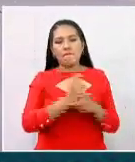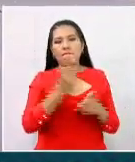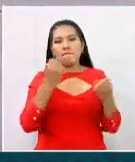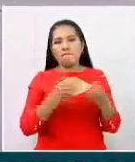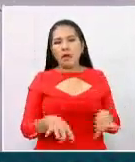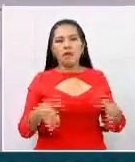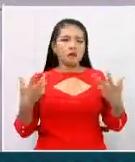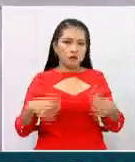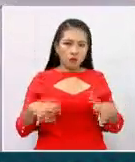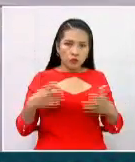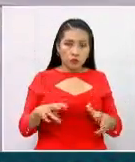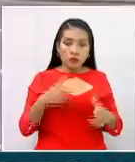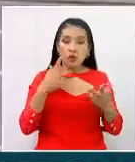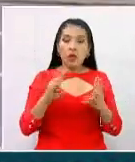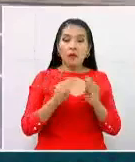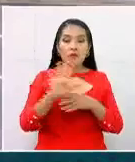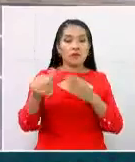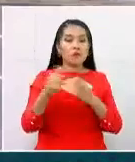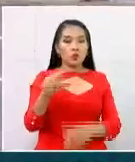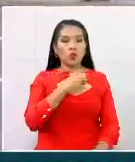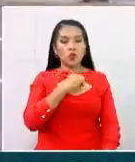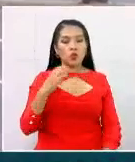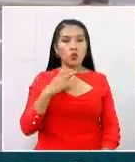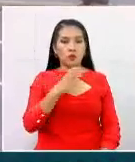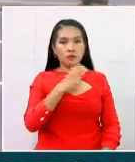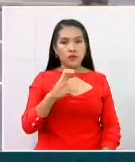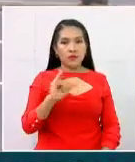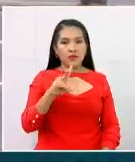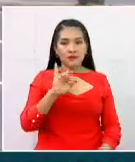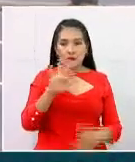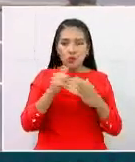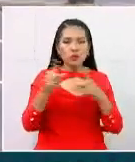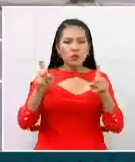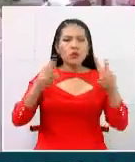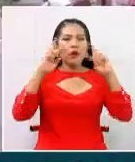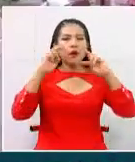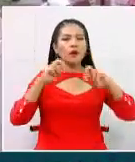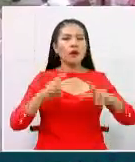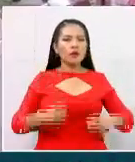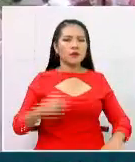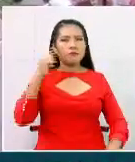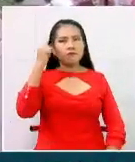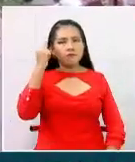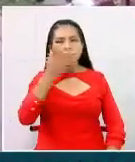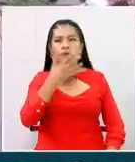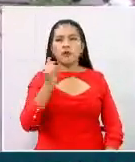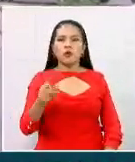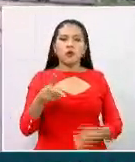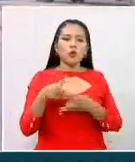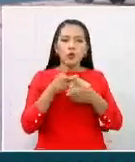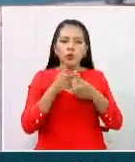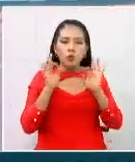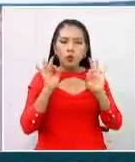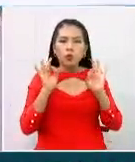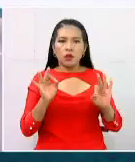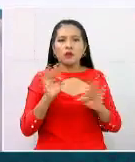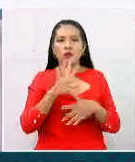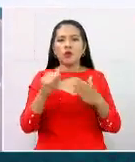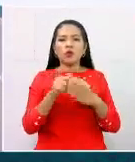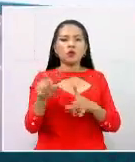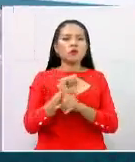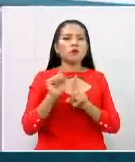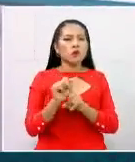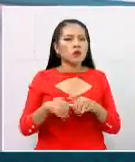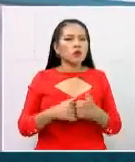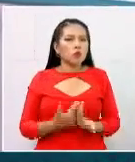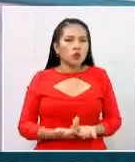país. Y en ese sentido, el Comité Cívico debería analizar, ¿no?, de manera muy cautelosa su posición de qué